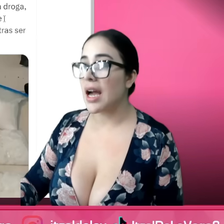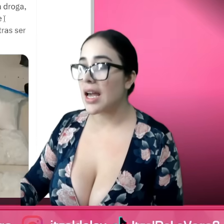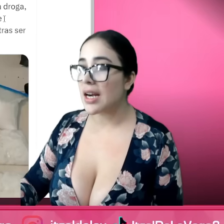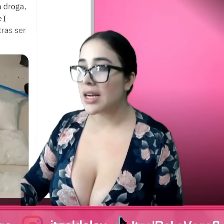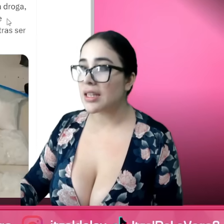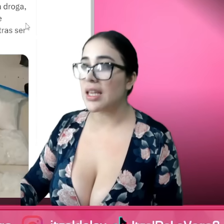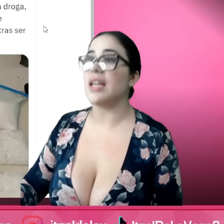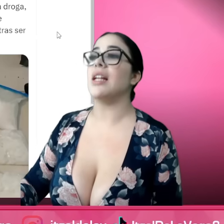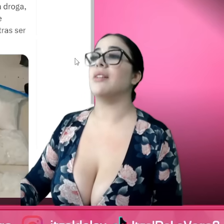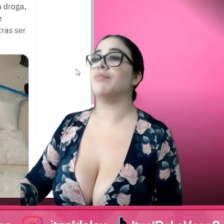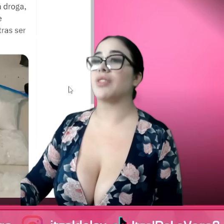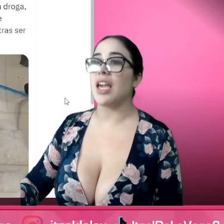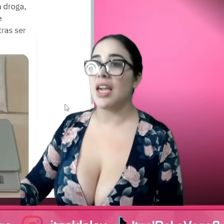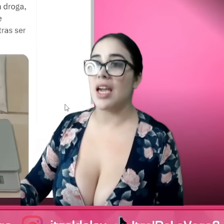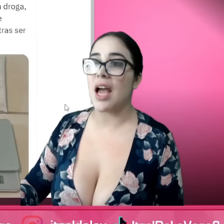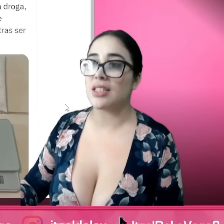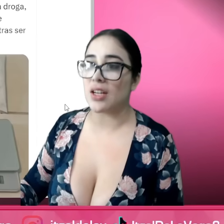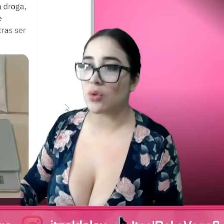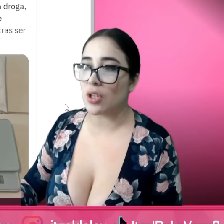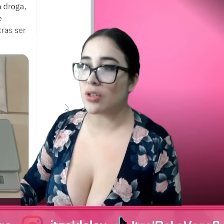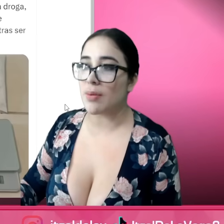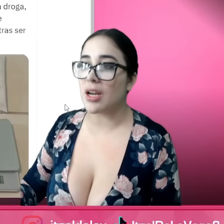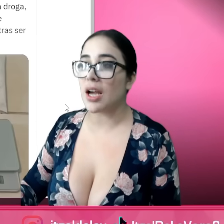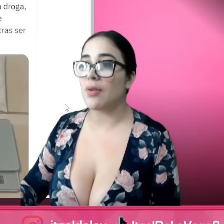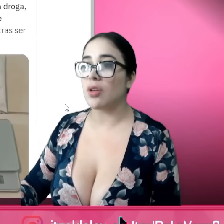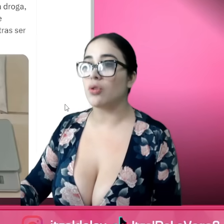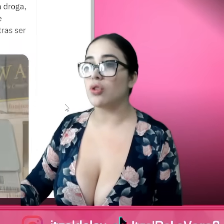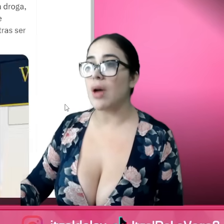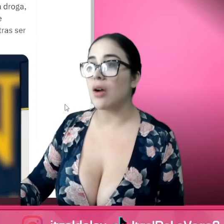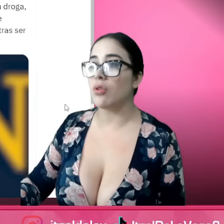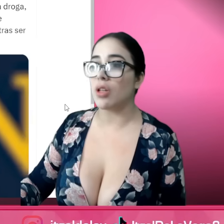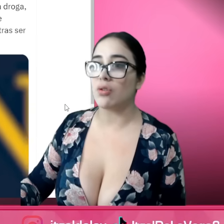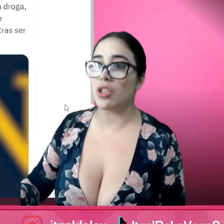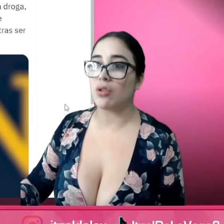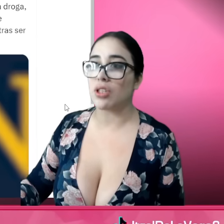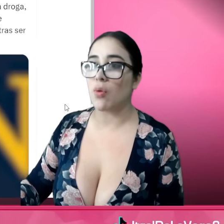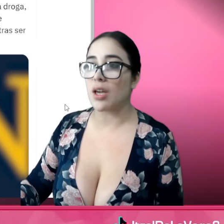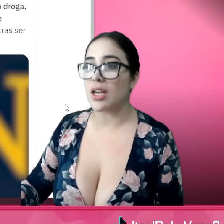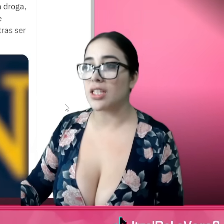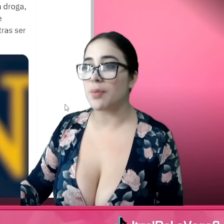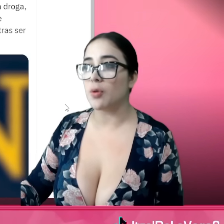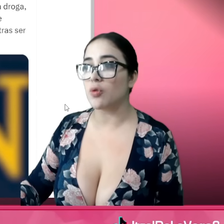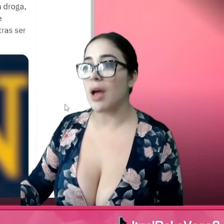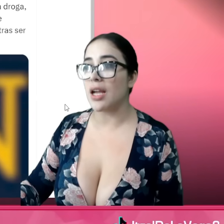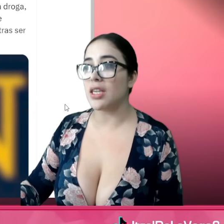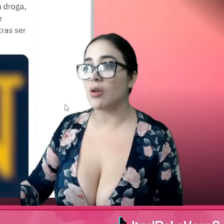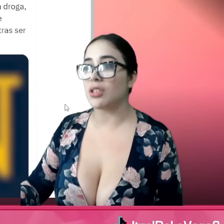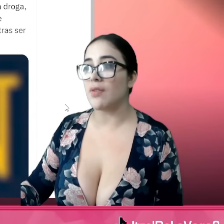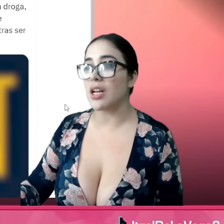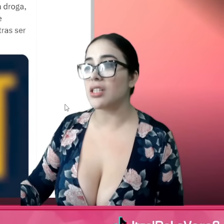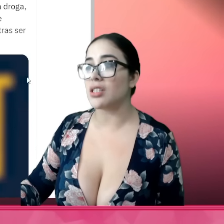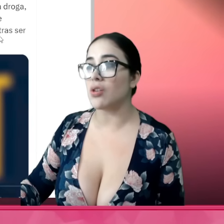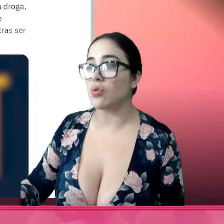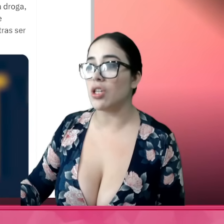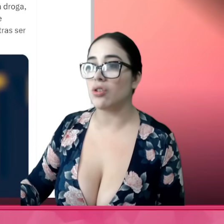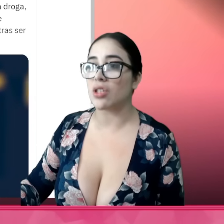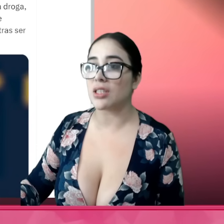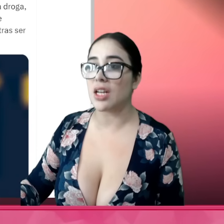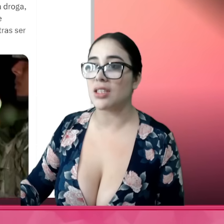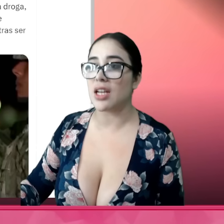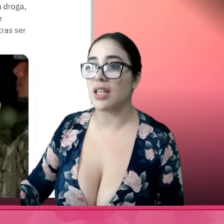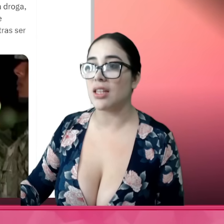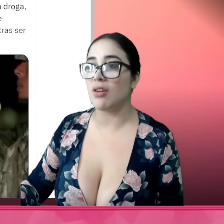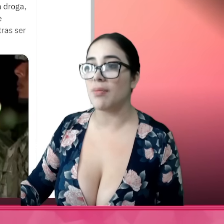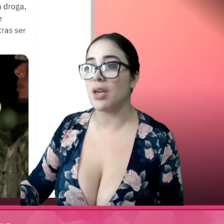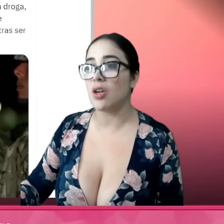del cártel, a Estados Unidos de América. Ovidio Guzmán, uno de los hijos de Joaquín el Chapo Guzmán, llegó este viernes a Estados Unidos tras